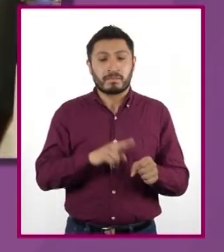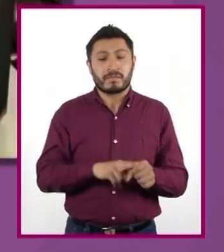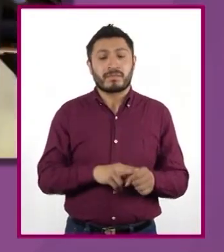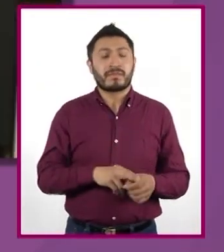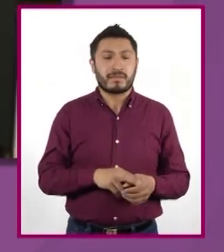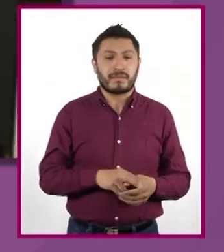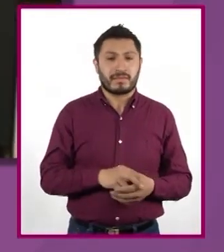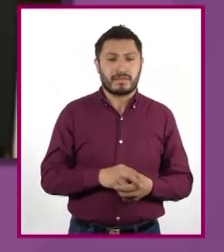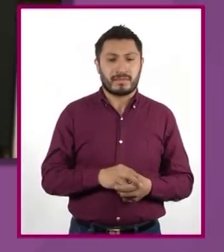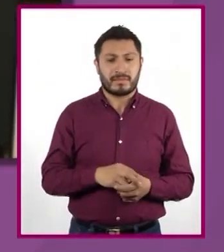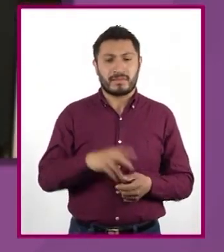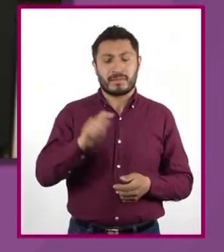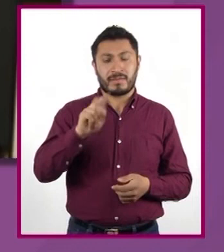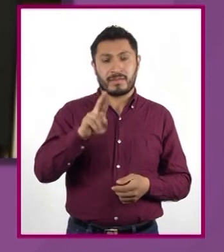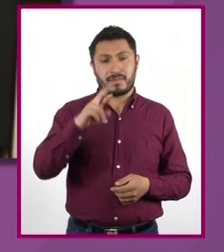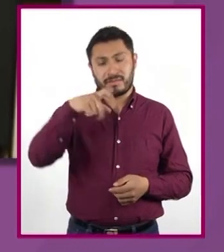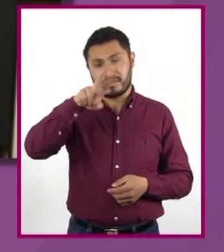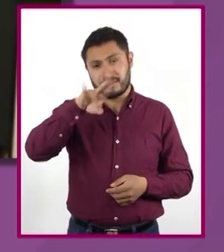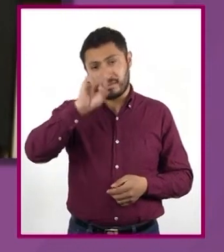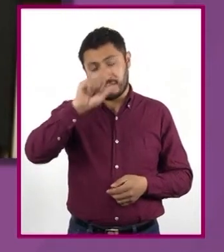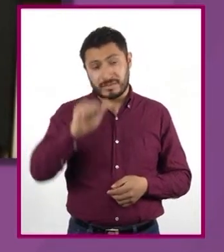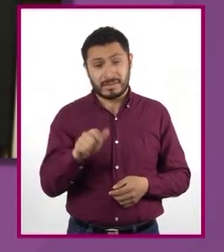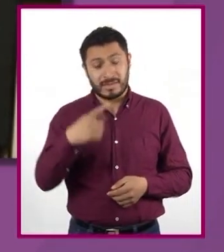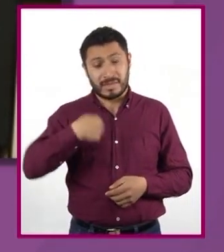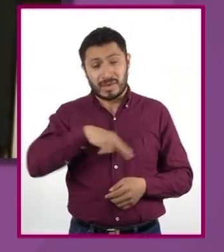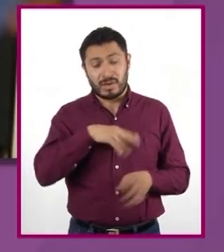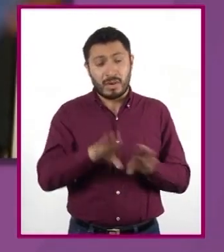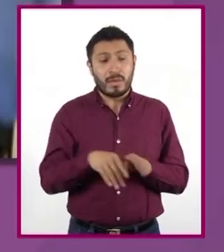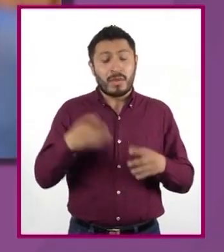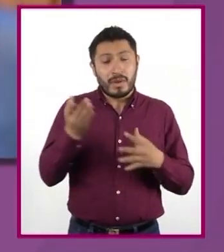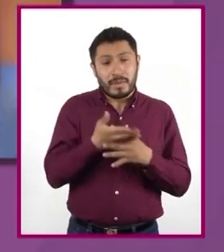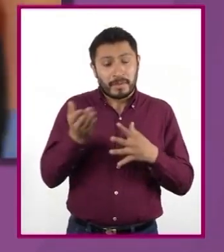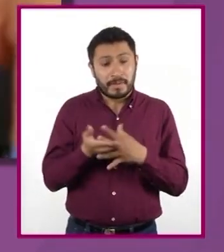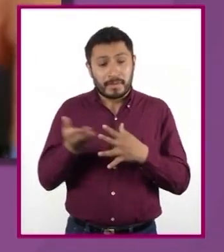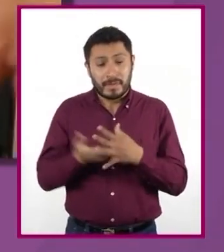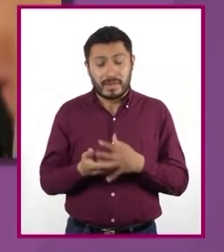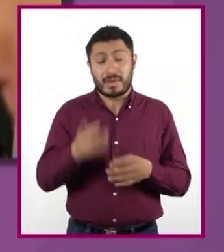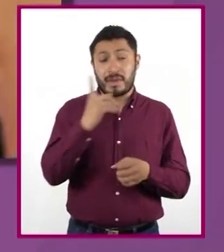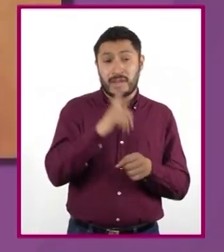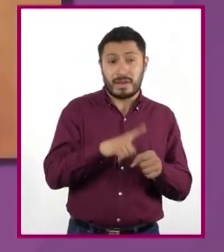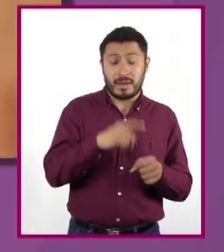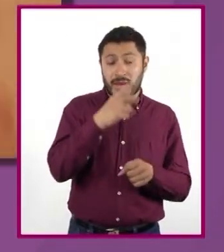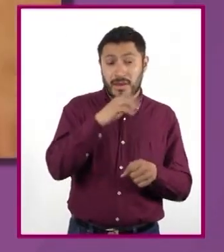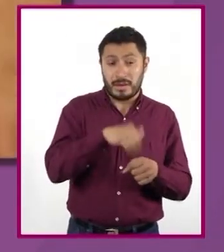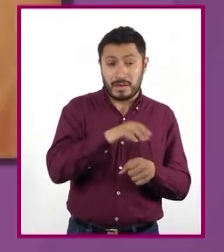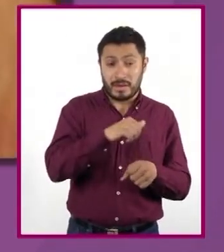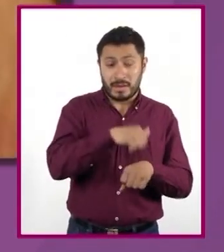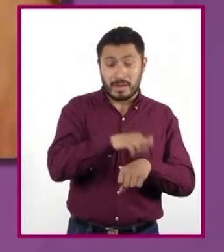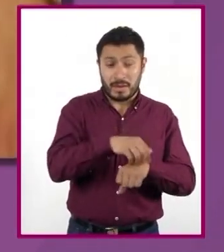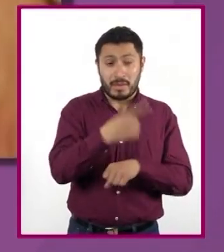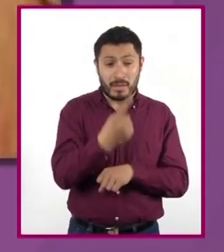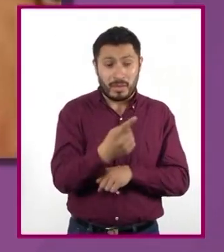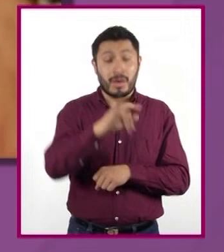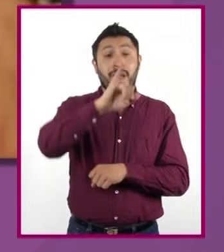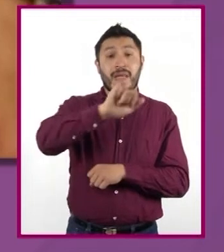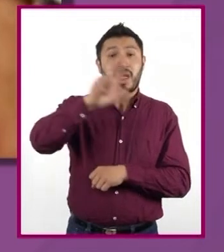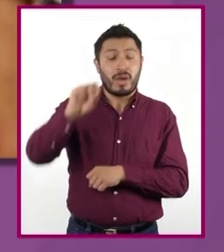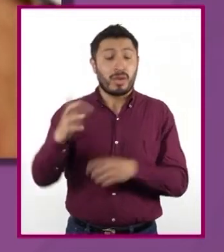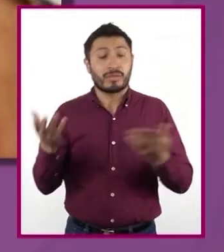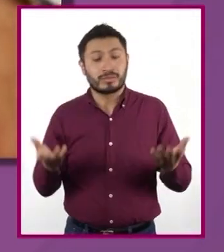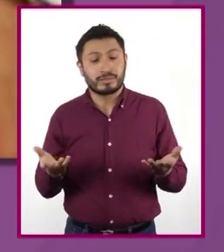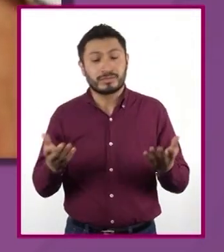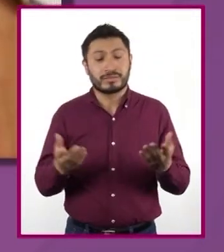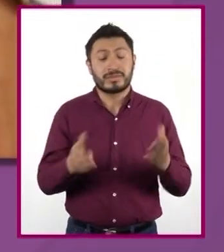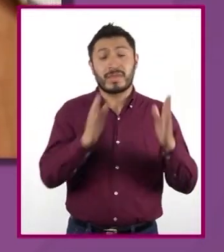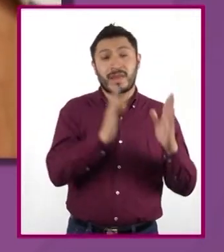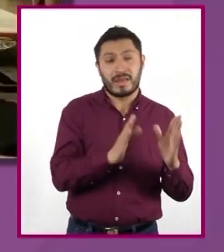lotes de turquesa y que nos dimos a la tarea de empezar a identificar. Número 1, que ¿es turquesa o no lo es? ¿Es turquesa química